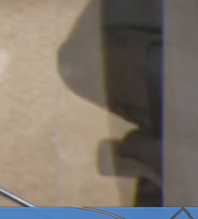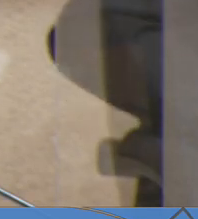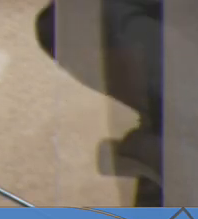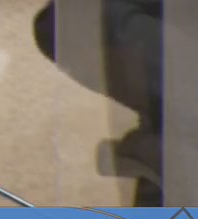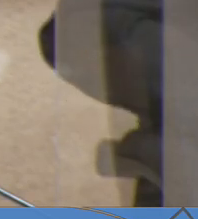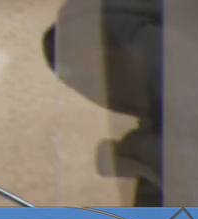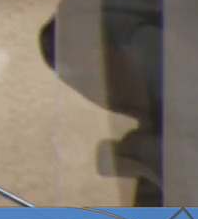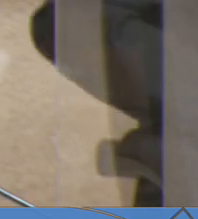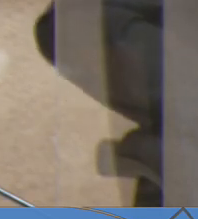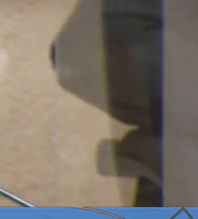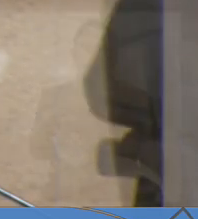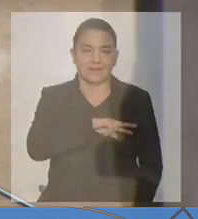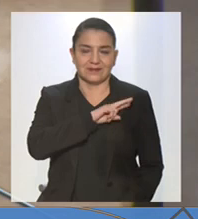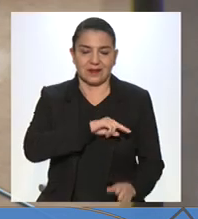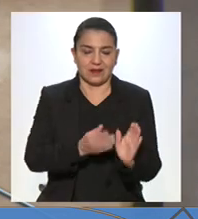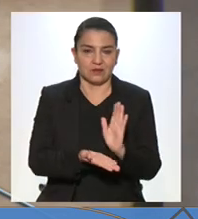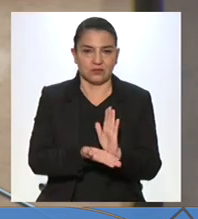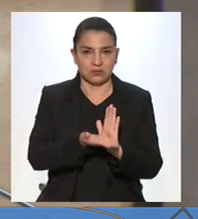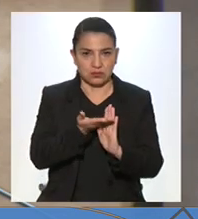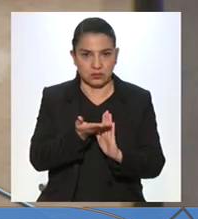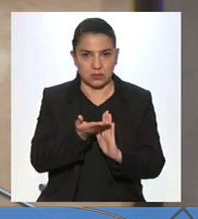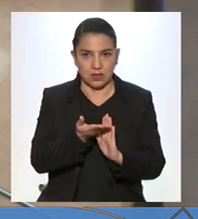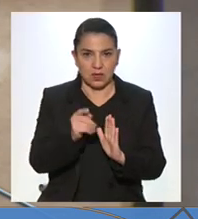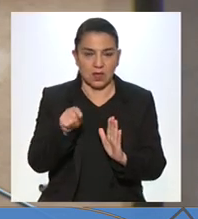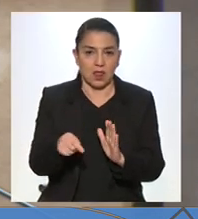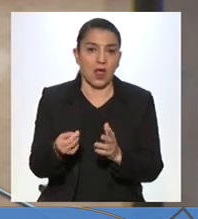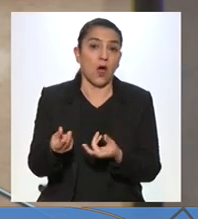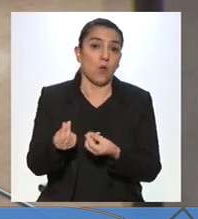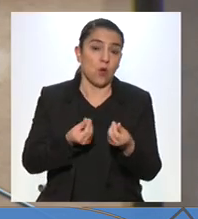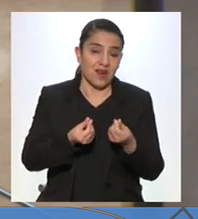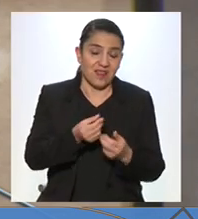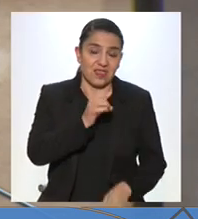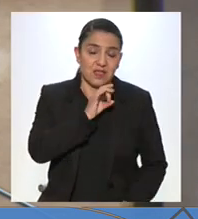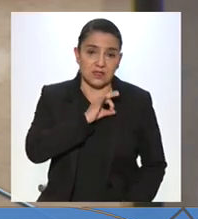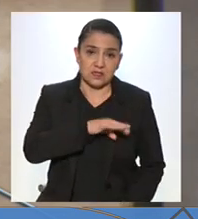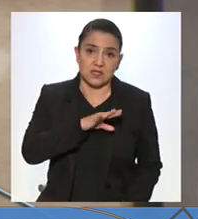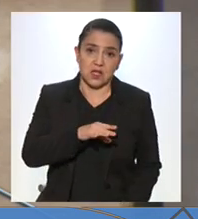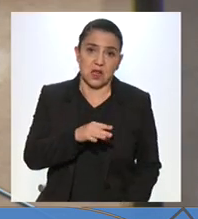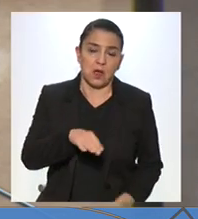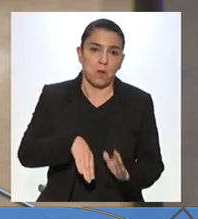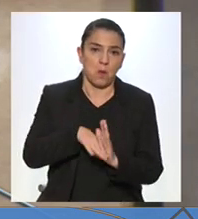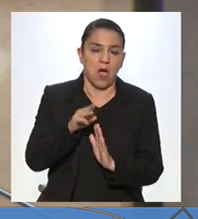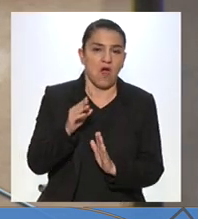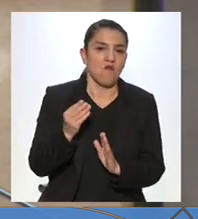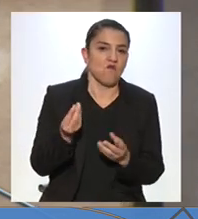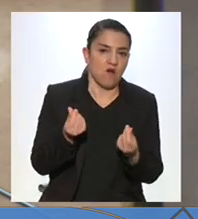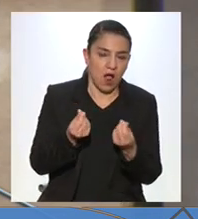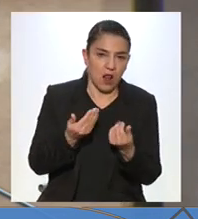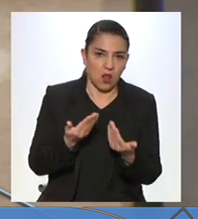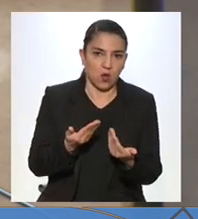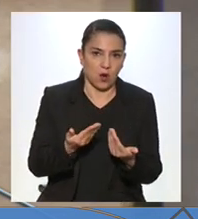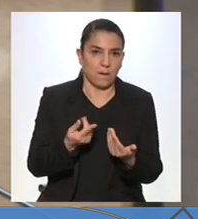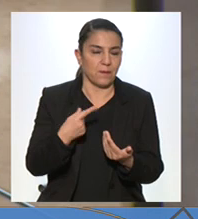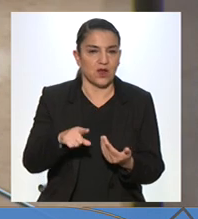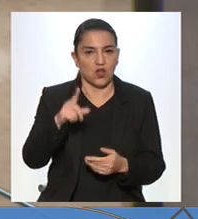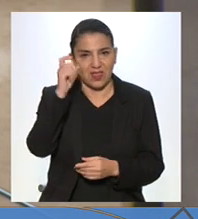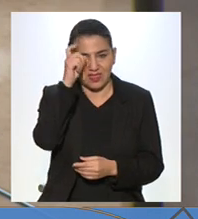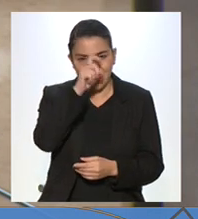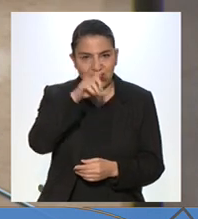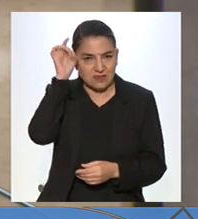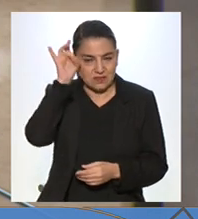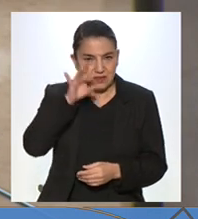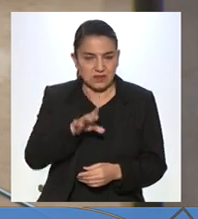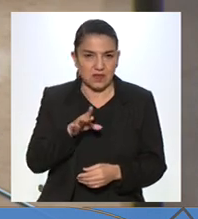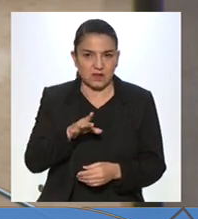interés debería tender a apreciar la moneda local, pero a escalas que son difíciles de poder estimar. Y respecto de la recuperación